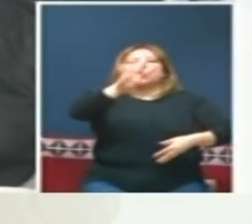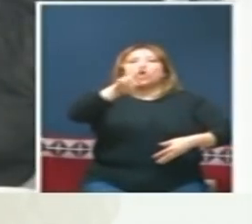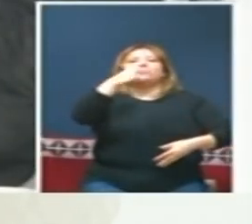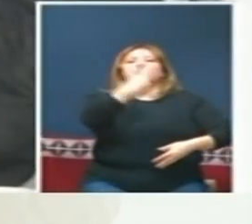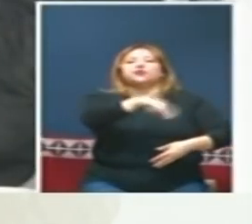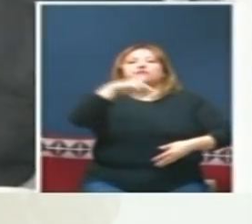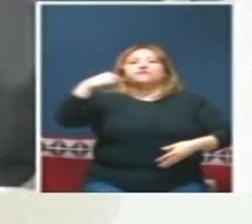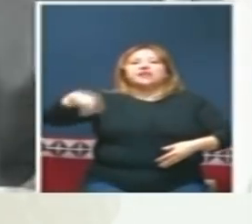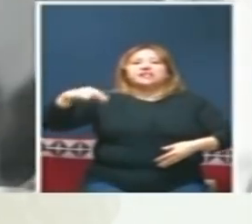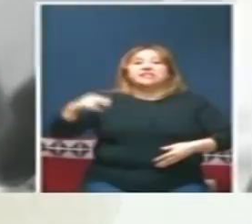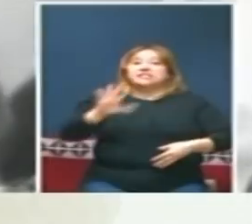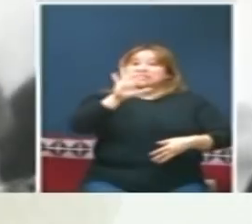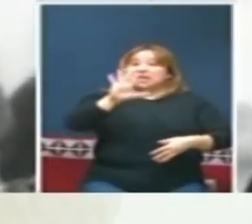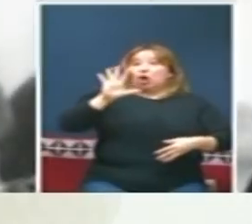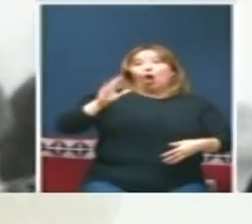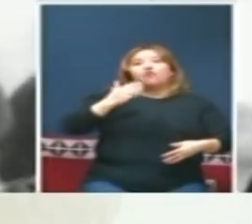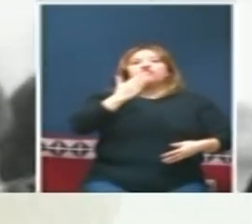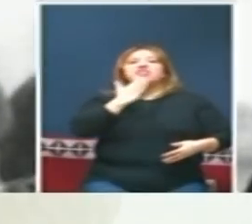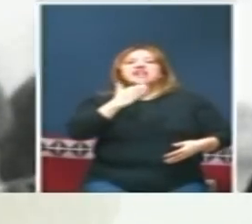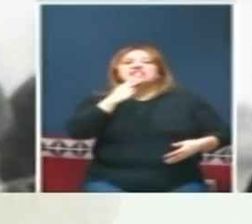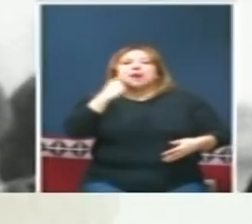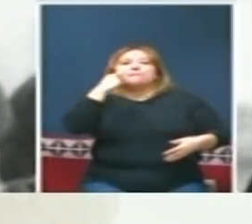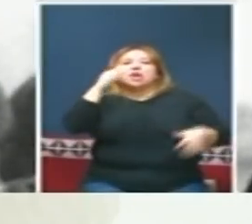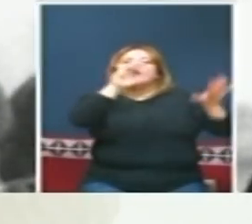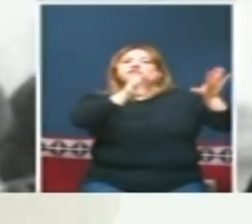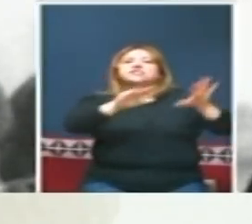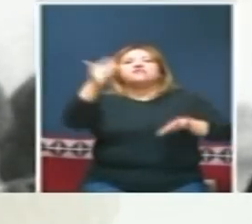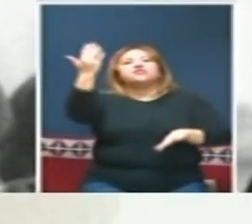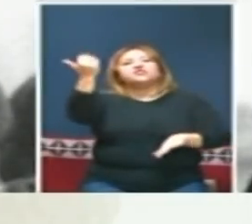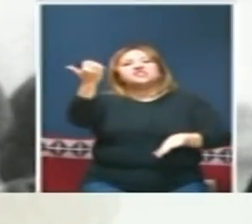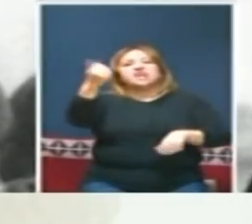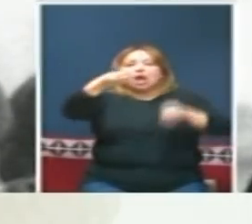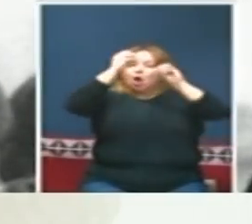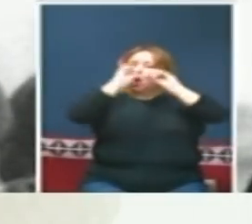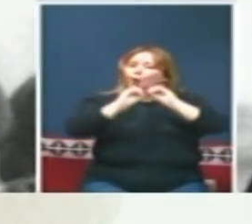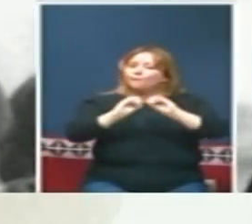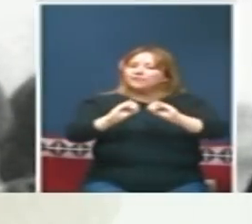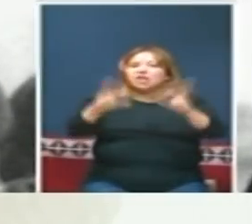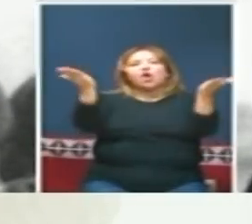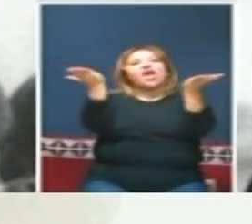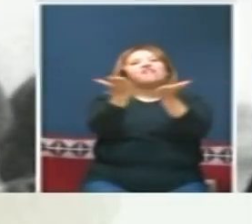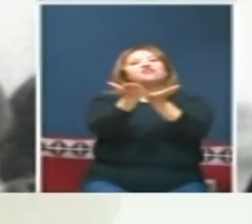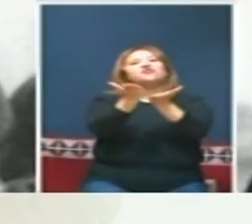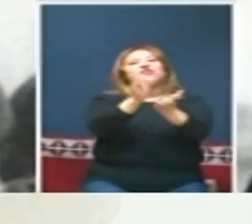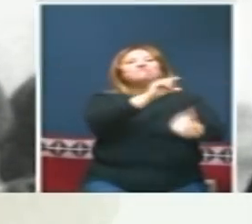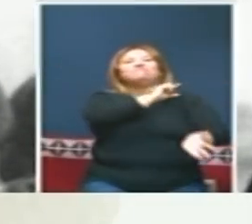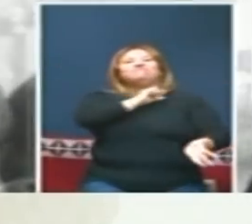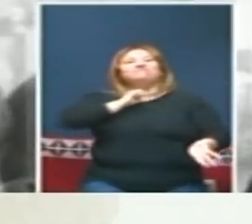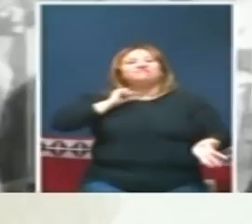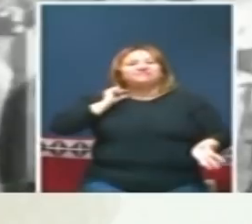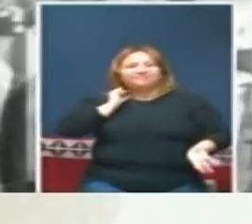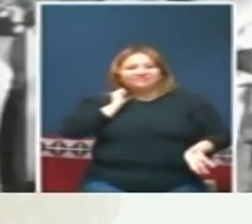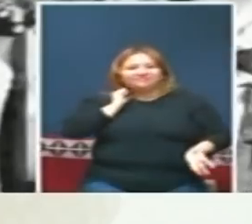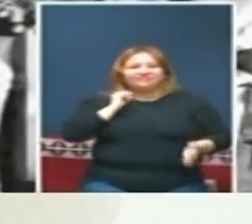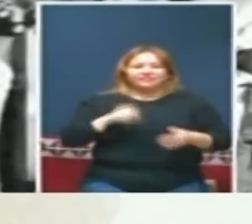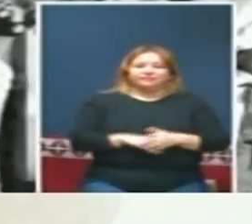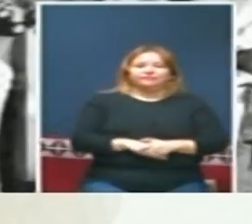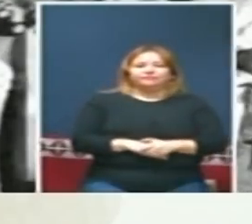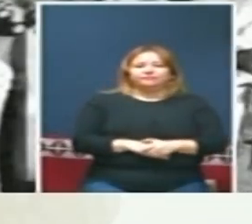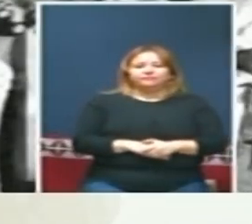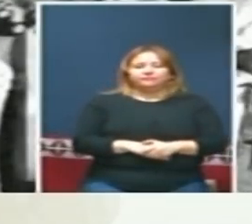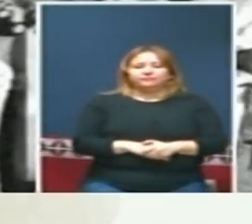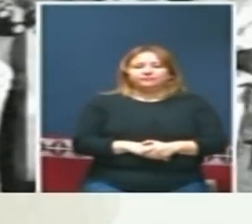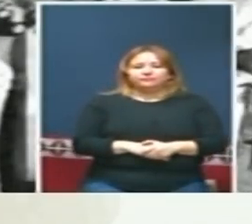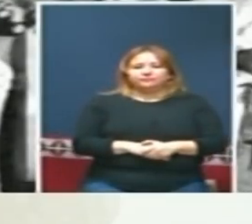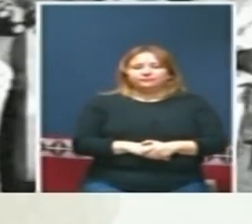El 5 de abril de 1966 inició el postulantado en la Orden de los Frailes Franciscanos